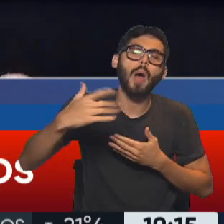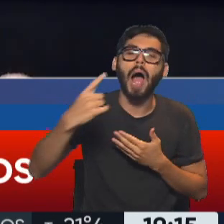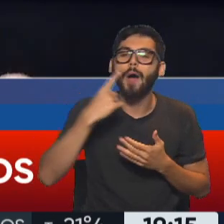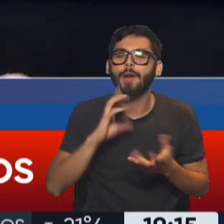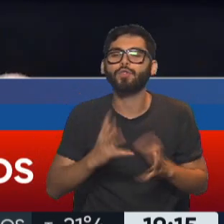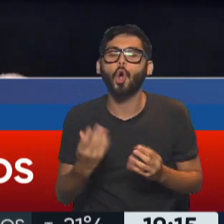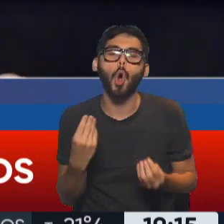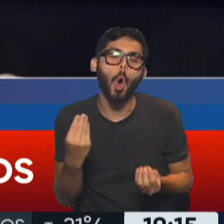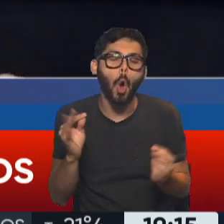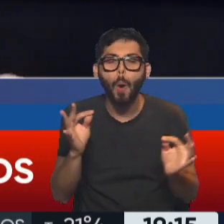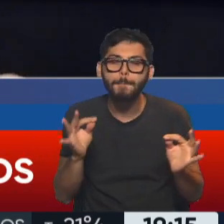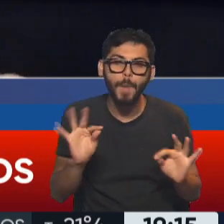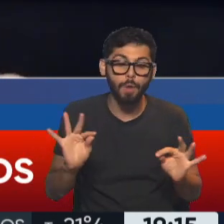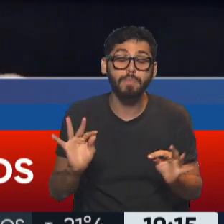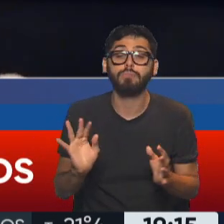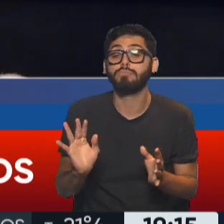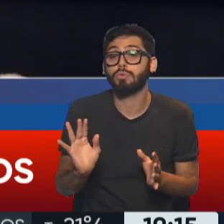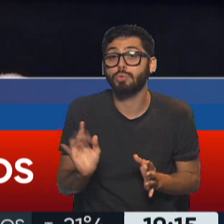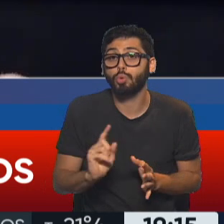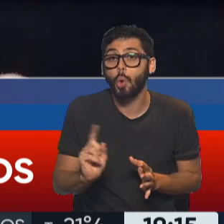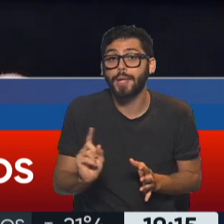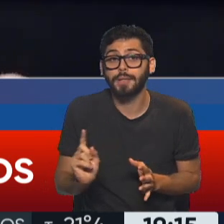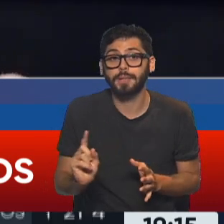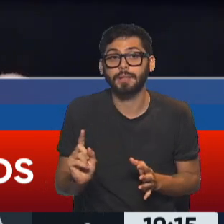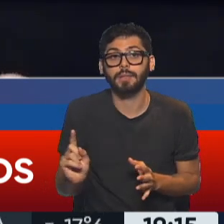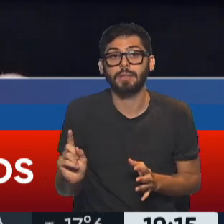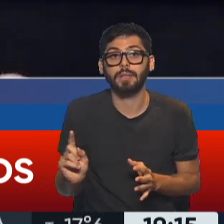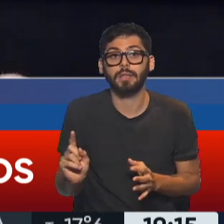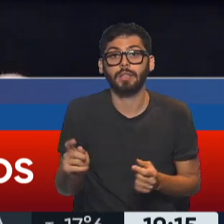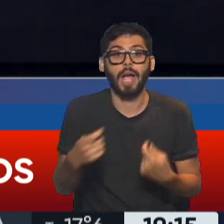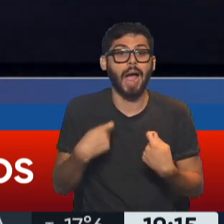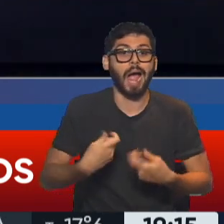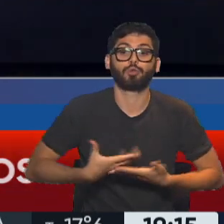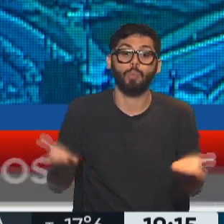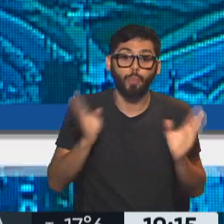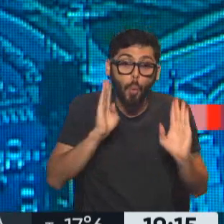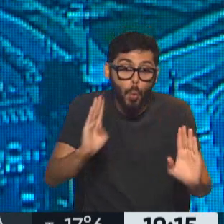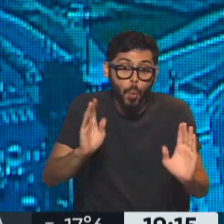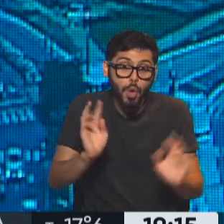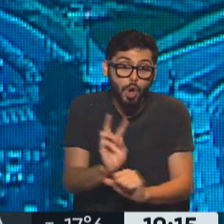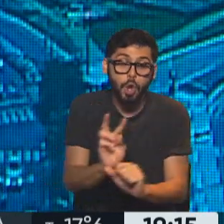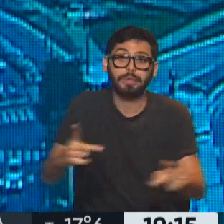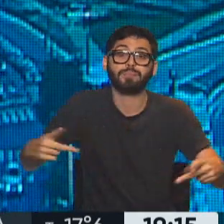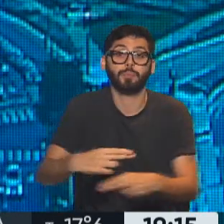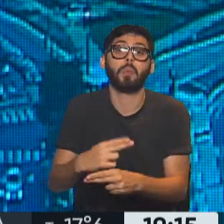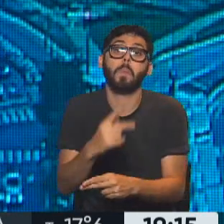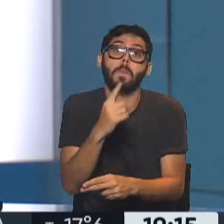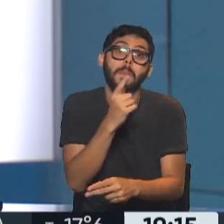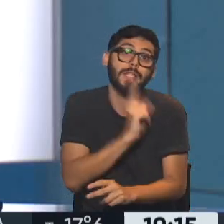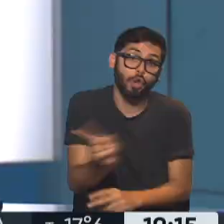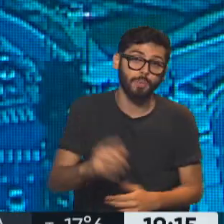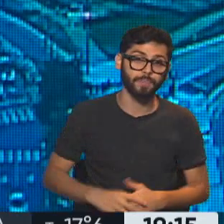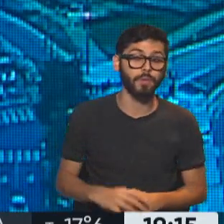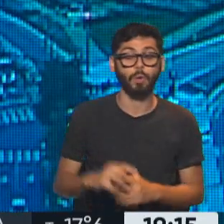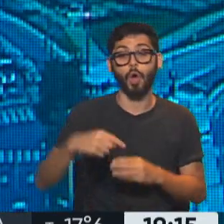cómo se aplican, que esto no signifique en ningún caso una baja del gasto público. Será más que importante lo que suceda en el resto de este año, por